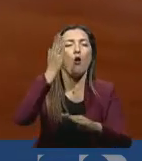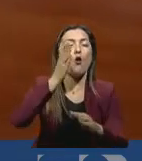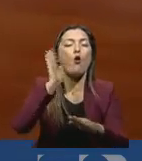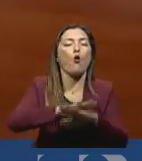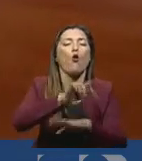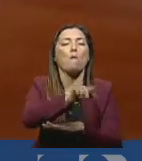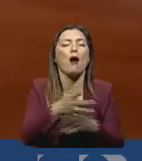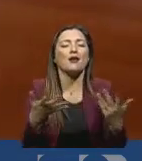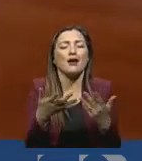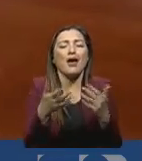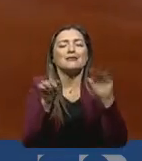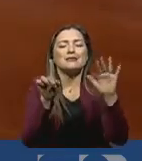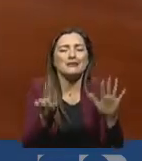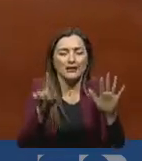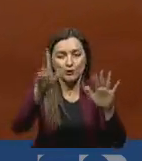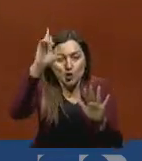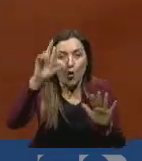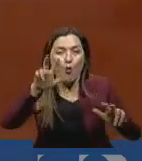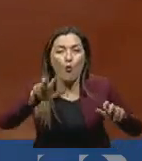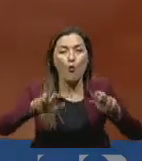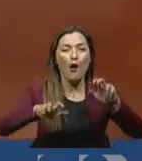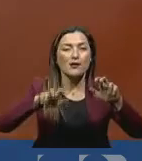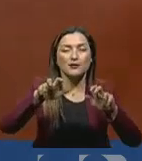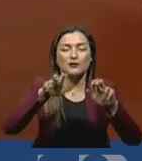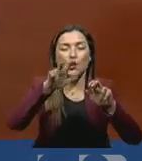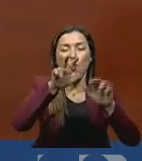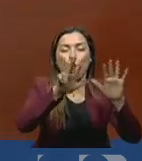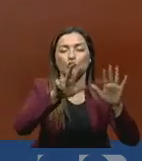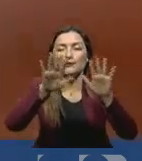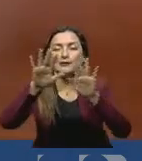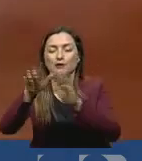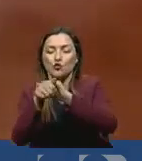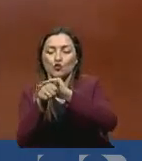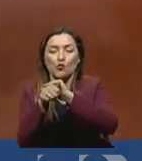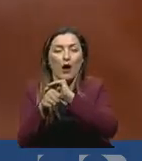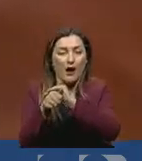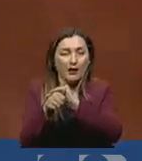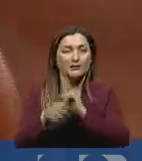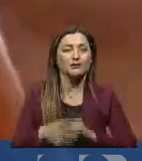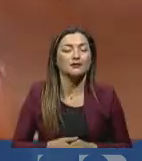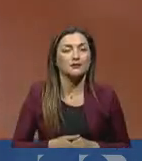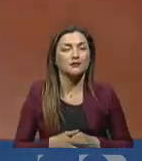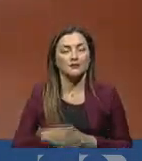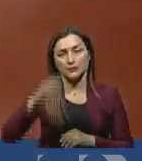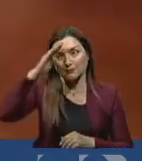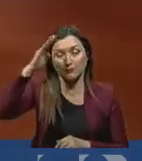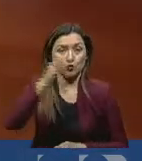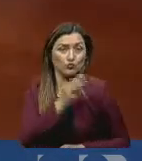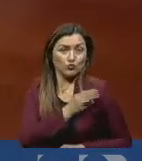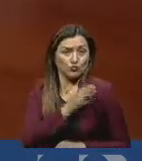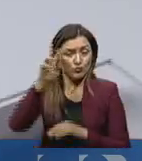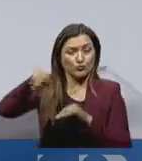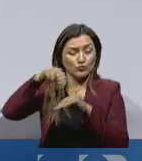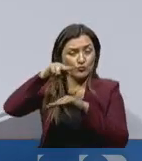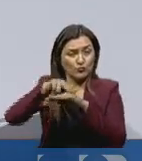de seis iguanas terrestres y 85 tortugas Galápagos esto a pesar de que la armada nacional en un operativo